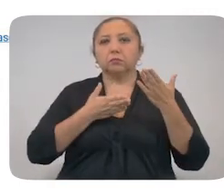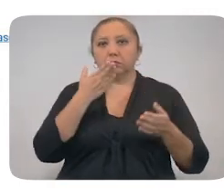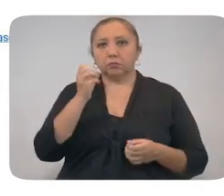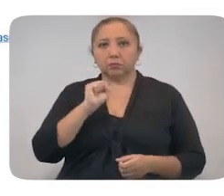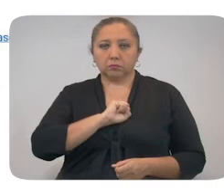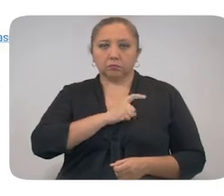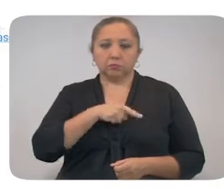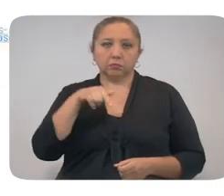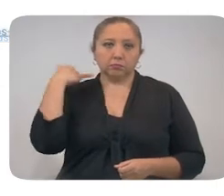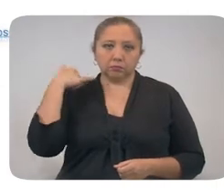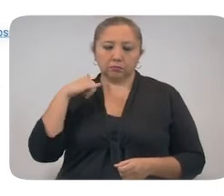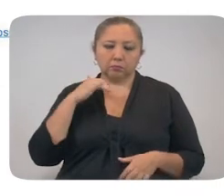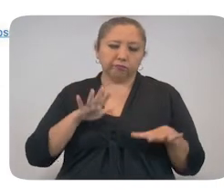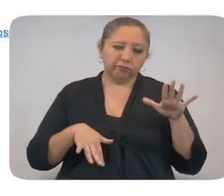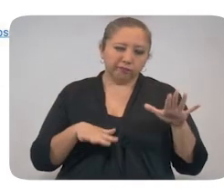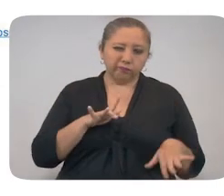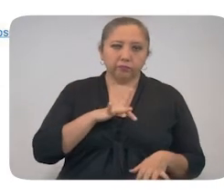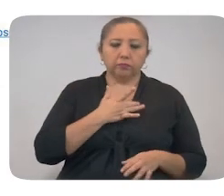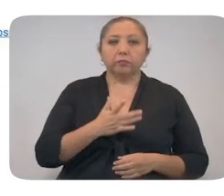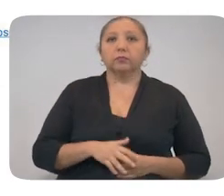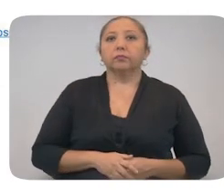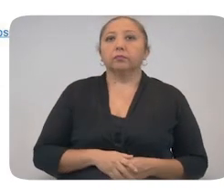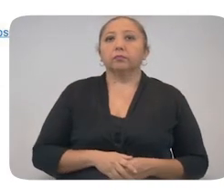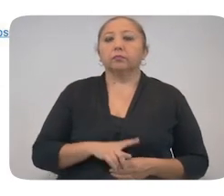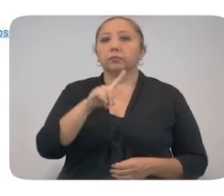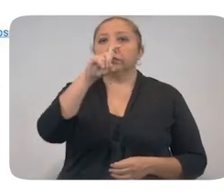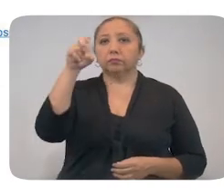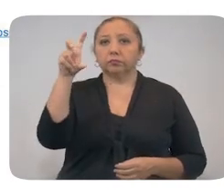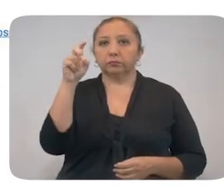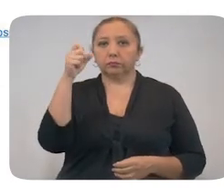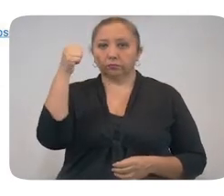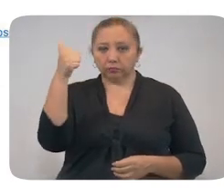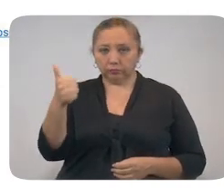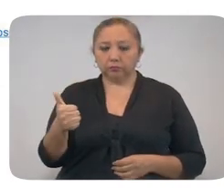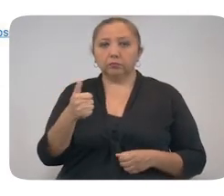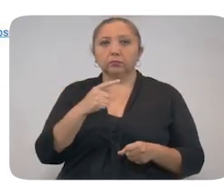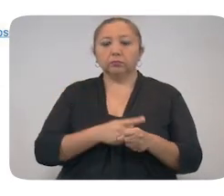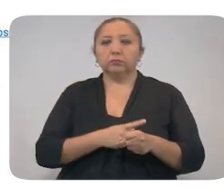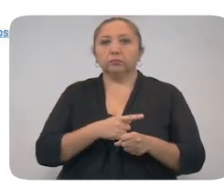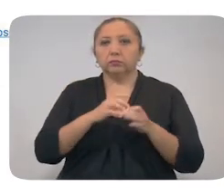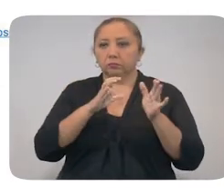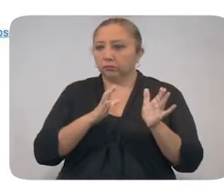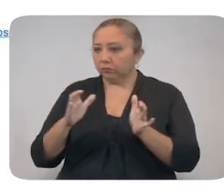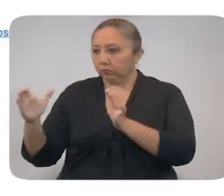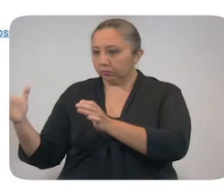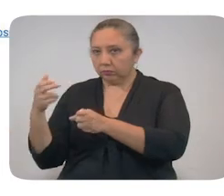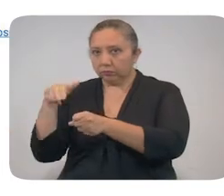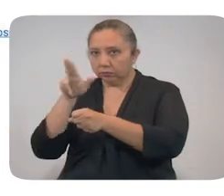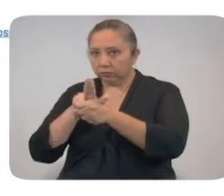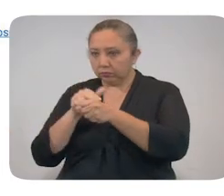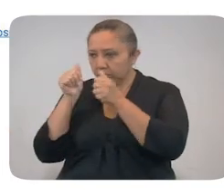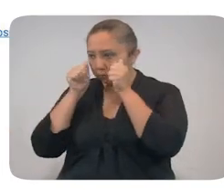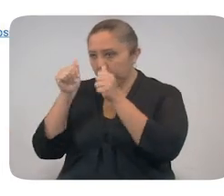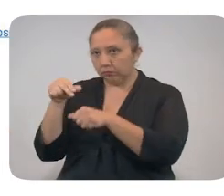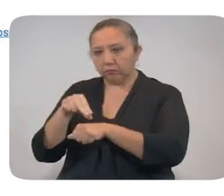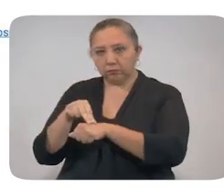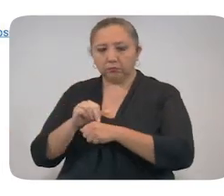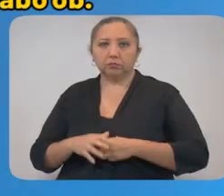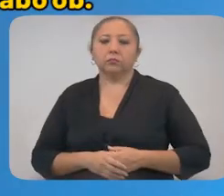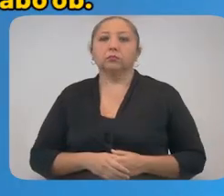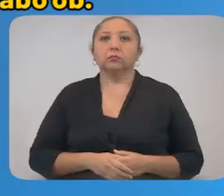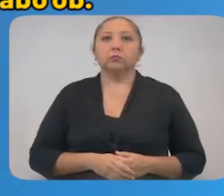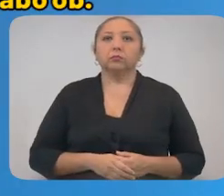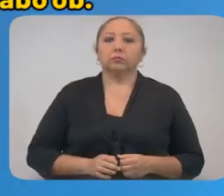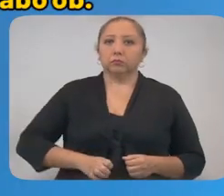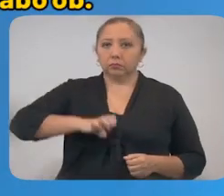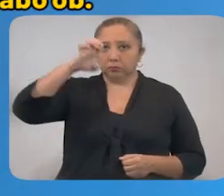salud de Yucatán y presentan síntomas leves. 136 de los casos confirmados están hospitalizados y en aislamiento total.